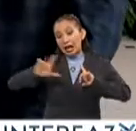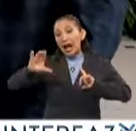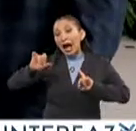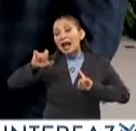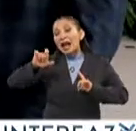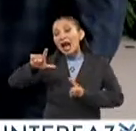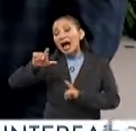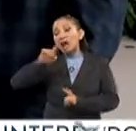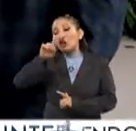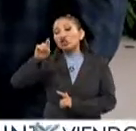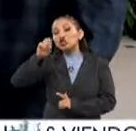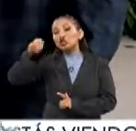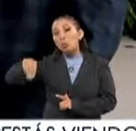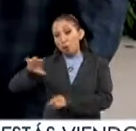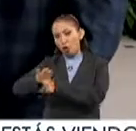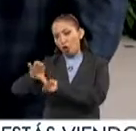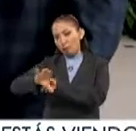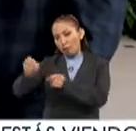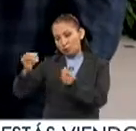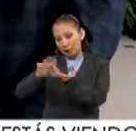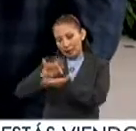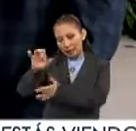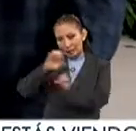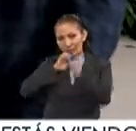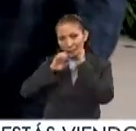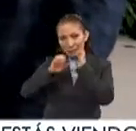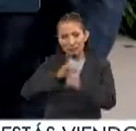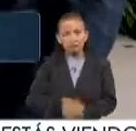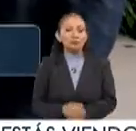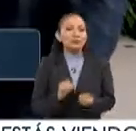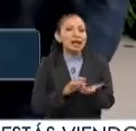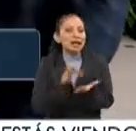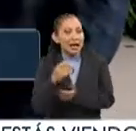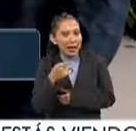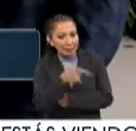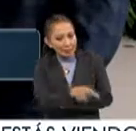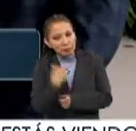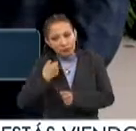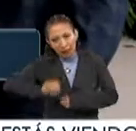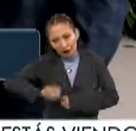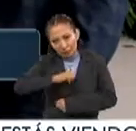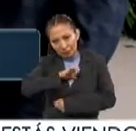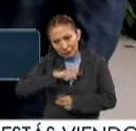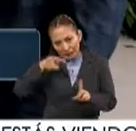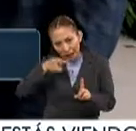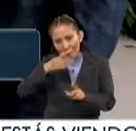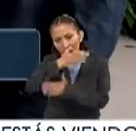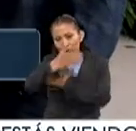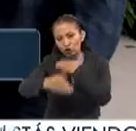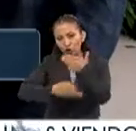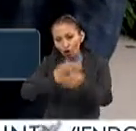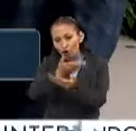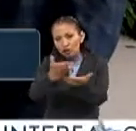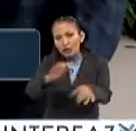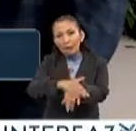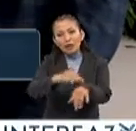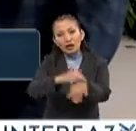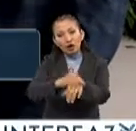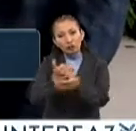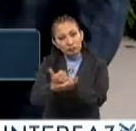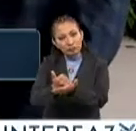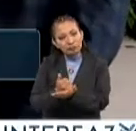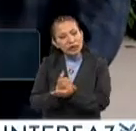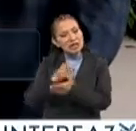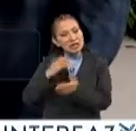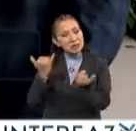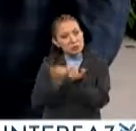canal Zoom de Colombia. Muchísimas gracias, Germán, por esta entrevista. Muchas gracias a ti y un saludo muy especial para todos los amigos y colegas